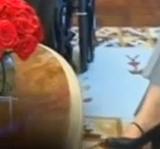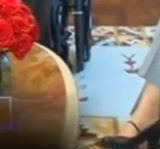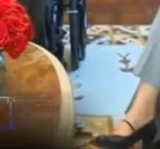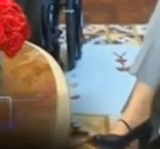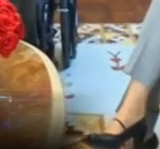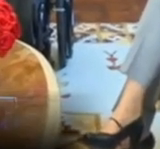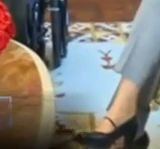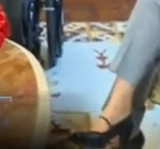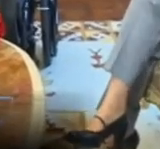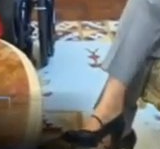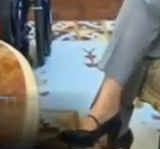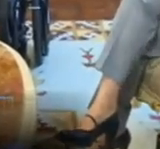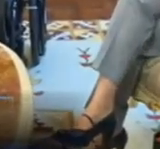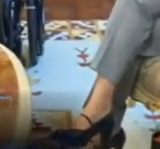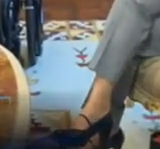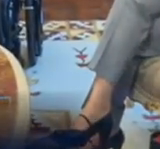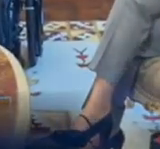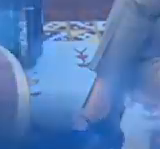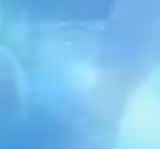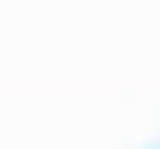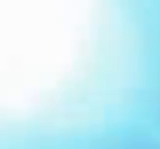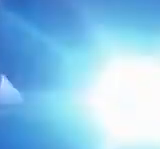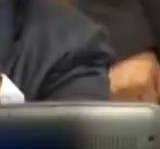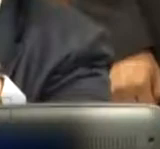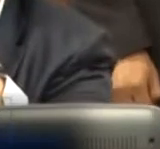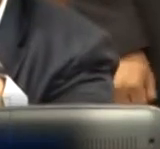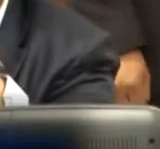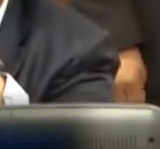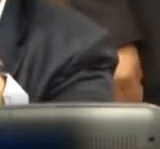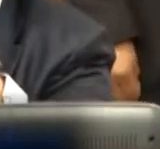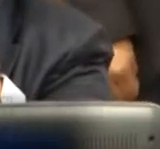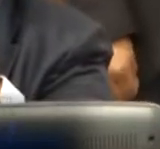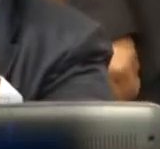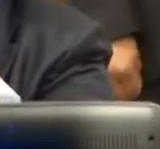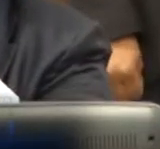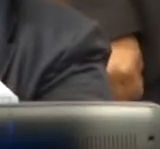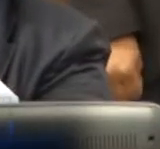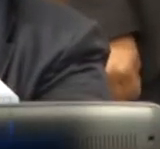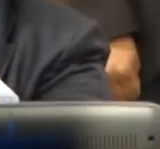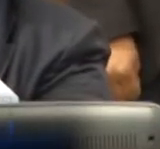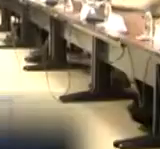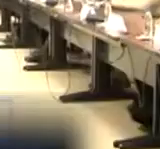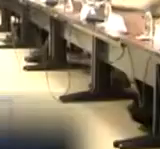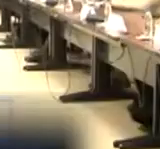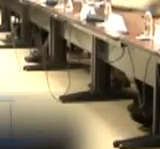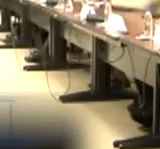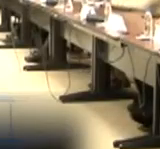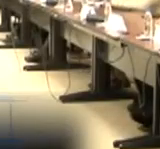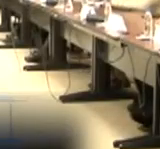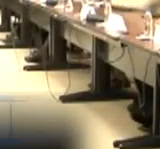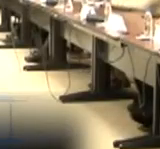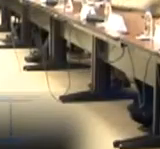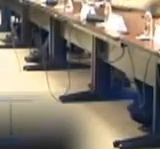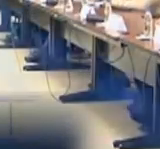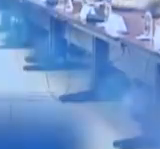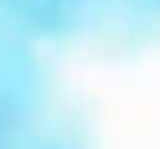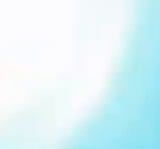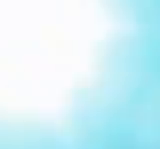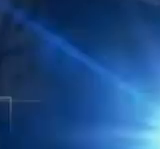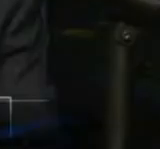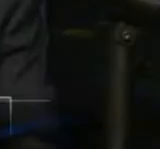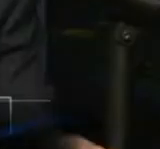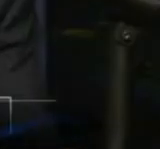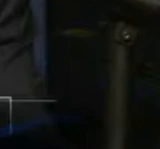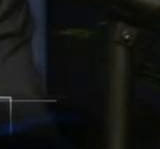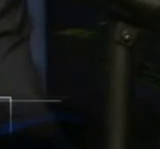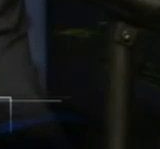apostólico visitó al presidente de la República para despedirse. El ministro de Transporte y Obras Públicas mantuvo una reunión con representantes de la construcción.